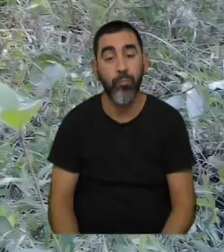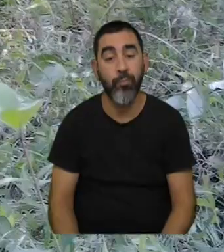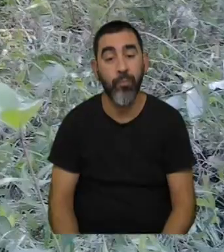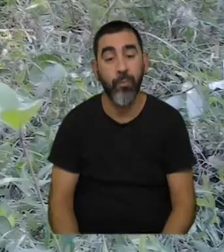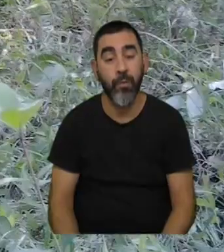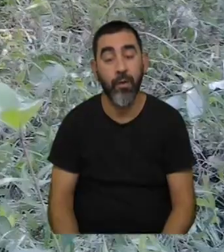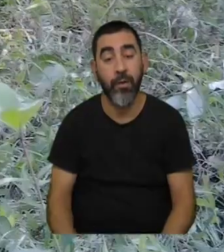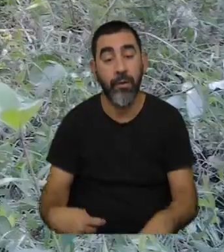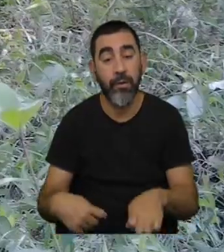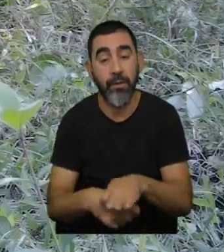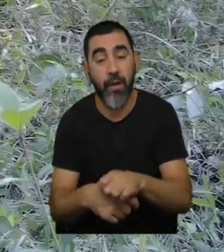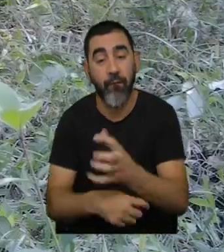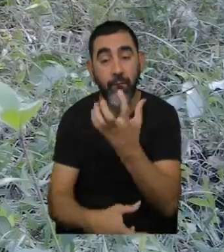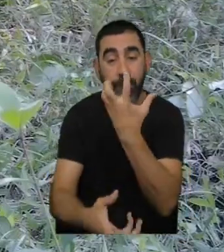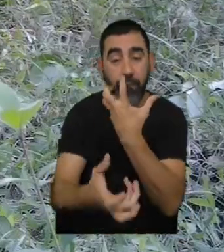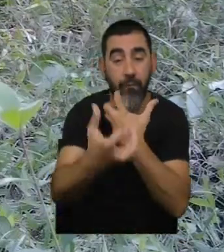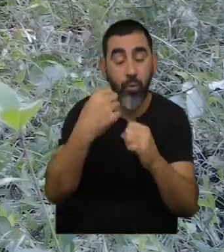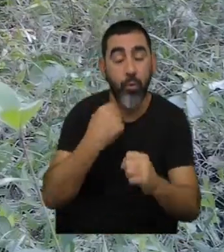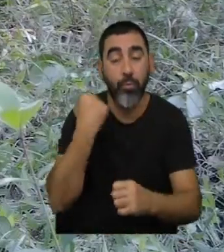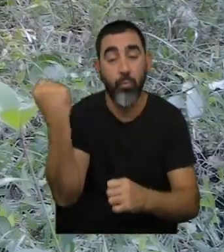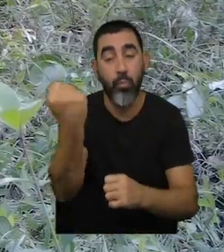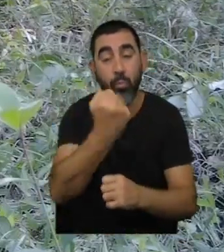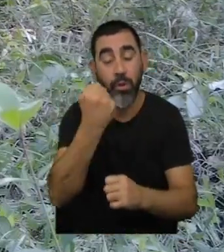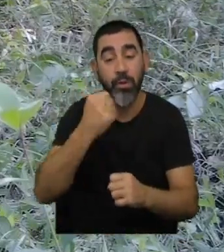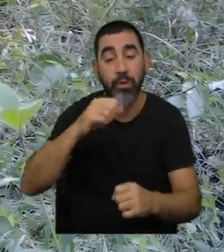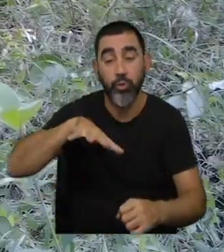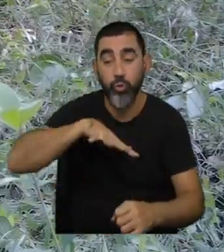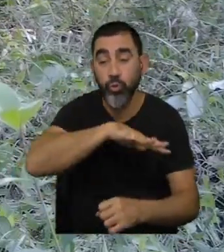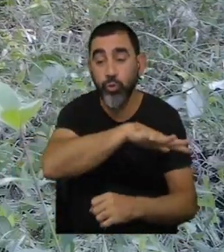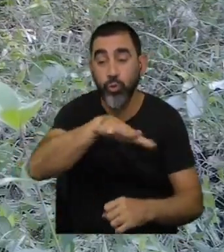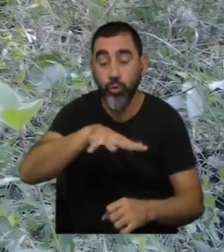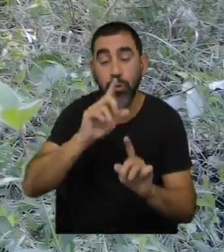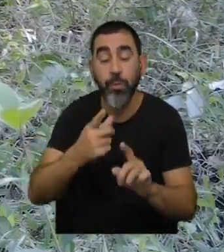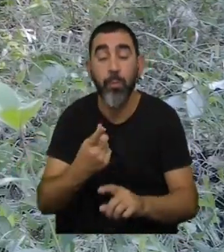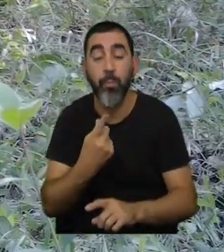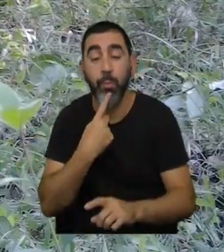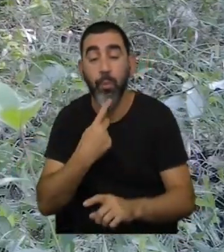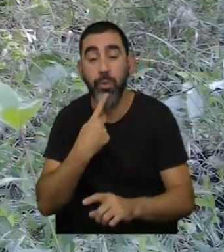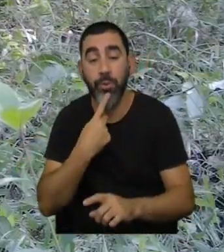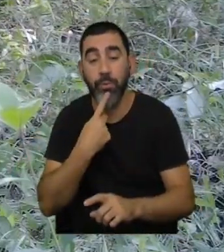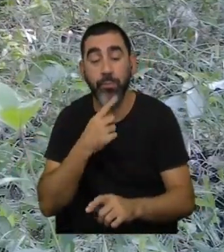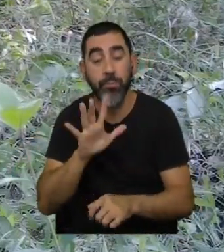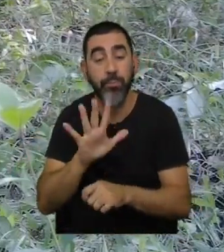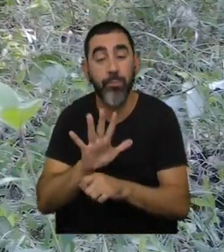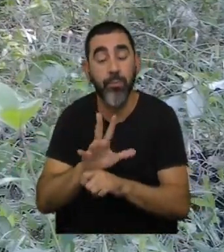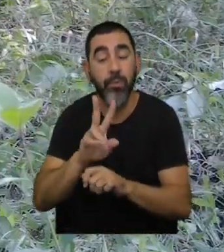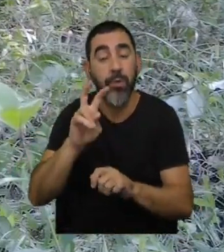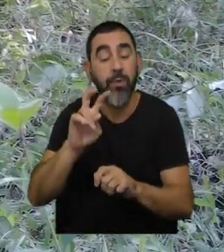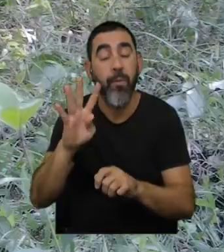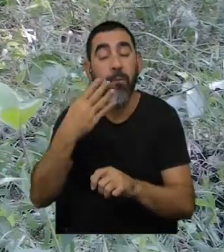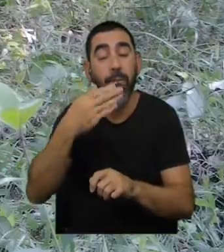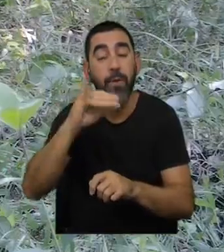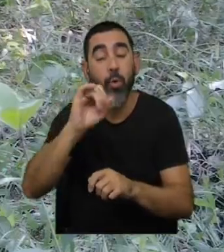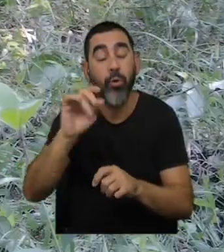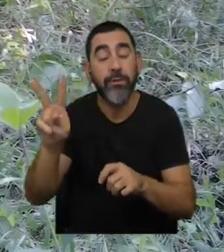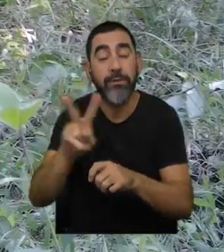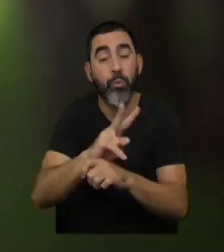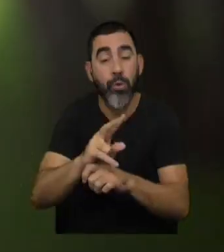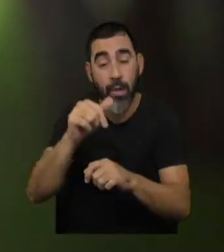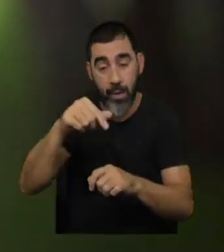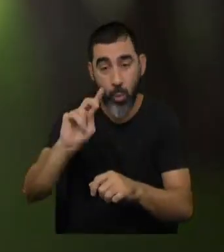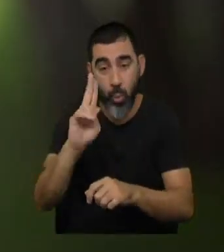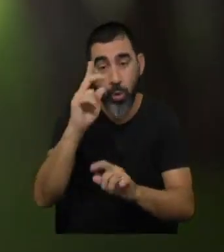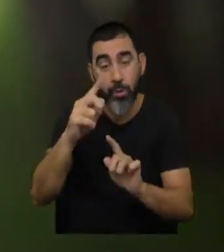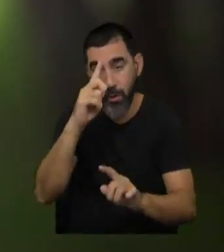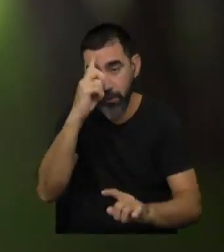El tráfico de fauna es importante, por un lado, a nivel social y a nivel político, como una cuestión de bioseguridad tanto nacional como internacional.